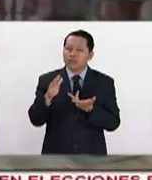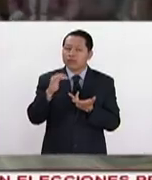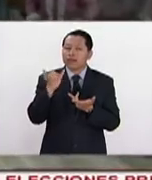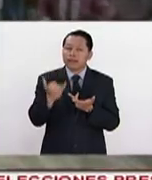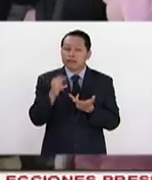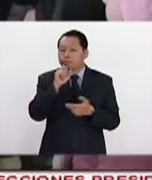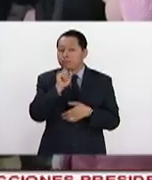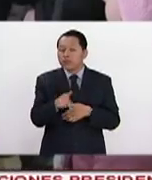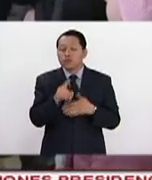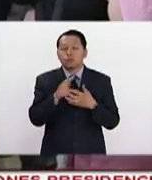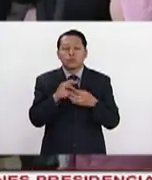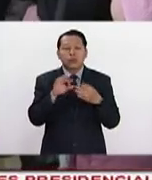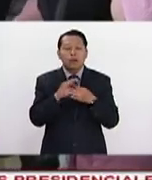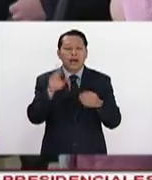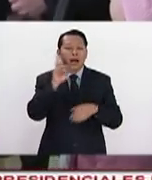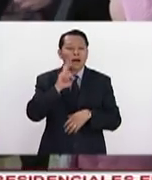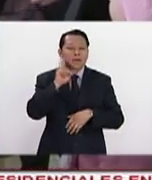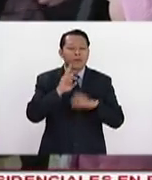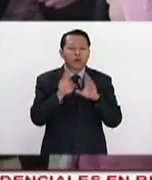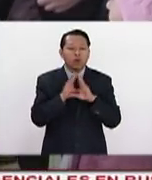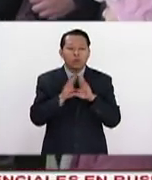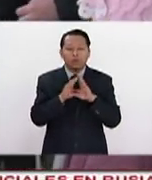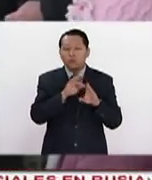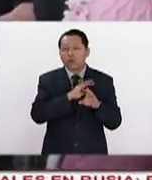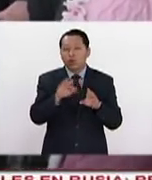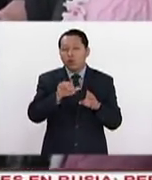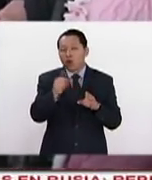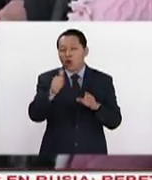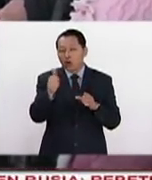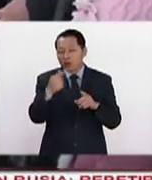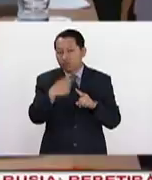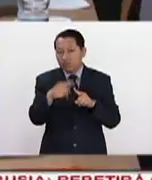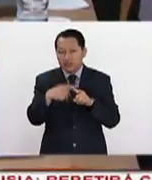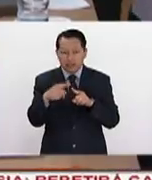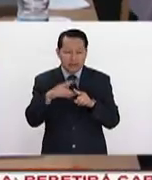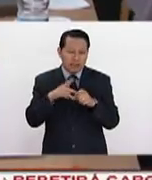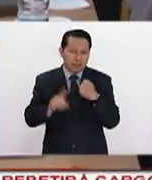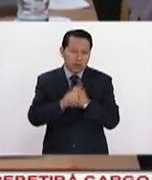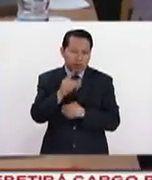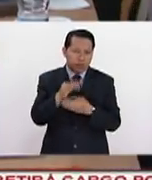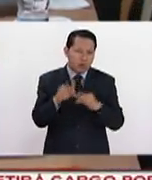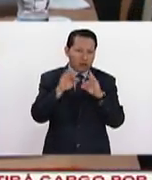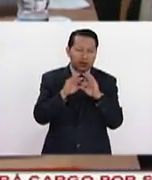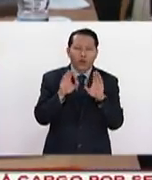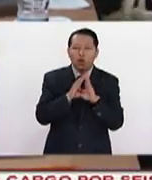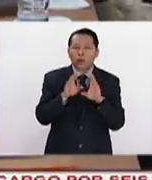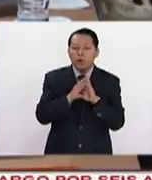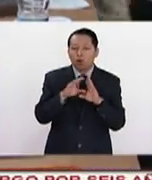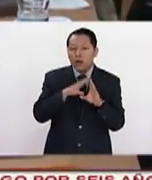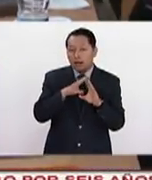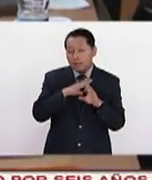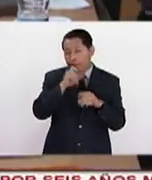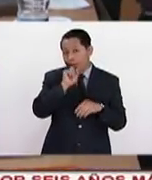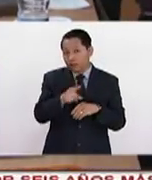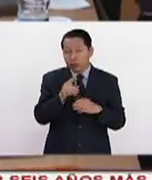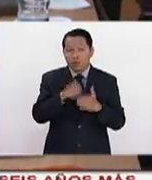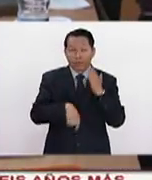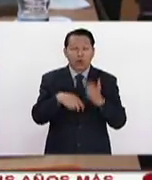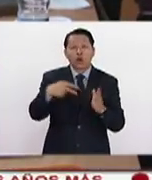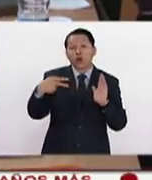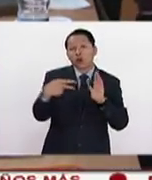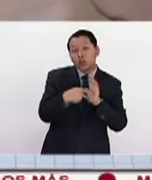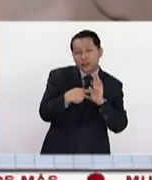y también a ver cómo se desarrolla en otros conflictos importantes donde participa de manera activa, como el caso de